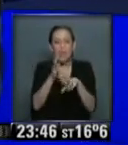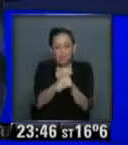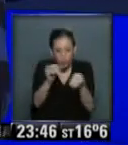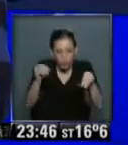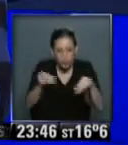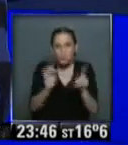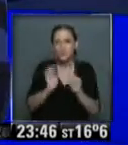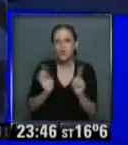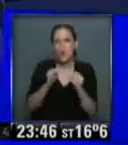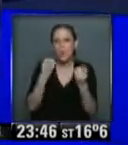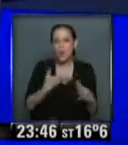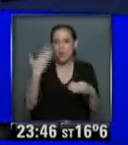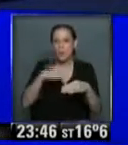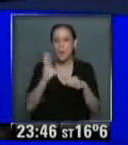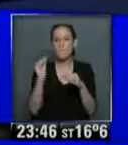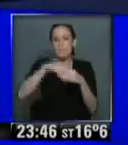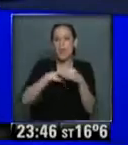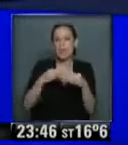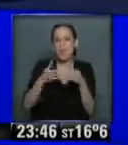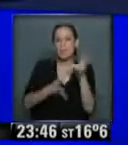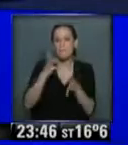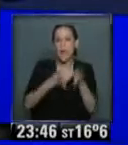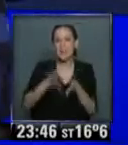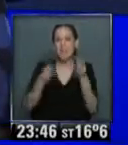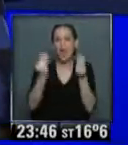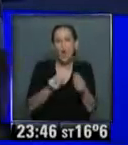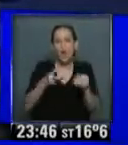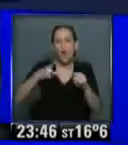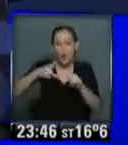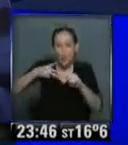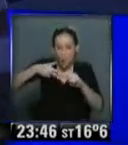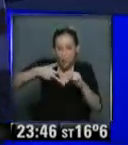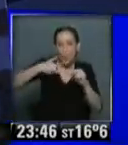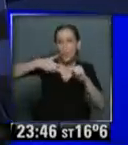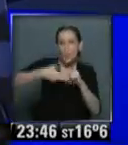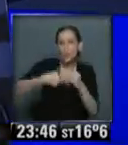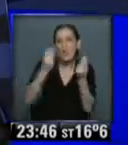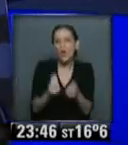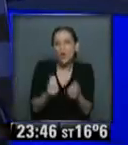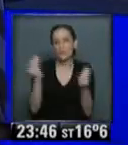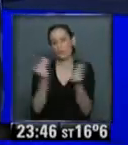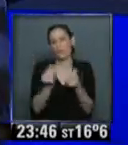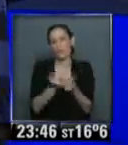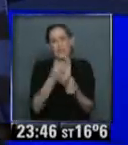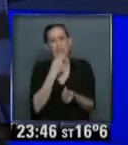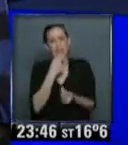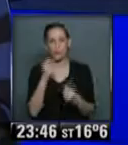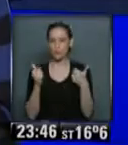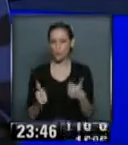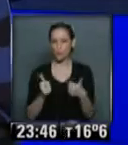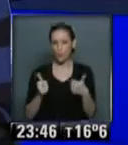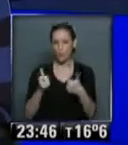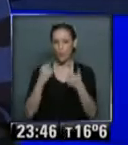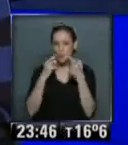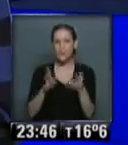basura, las miguitas se te meten en las máquinas. ¿Cómo te cortás las uñas para no dejar las uñas flotando? Bueno, toda una serie de ejemplos que están muy buenos que vamos a estar tuiteando